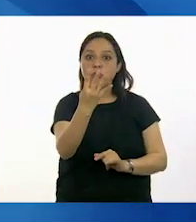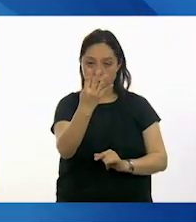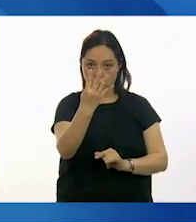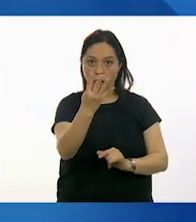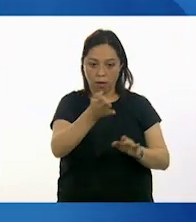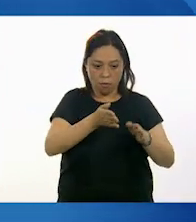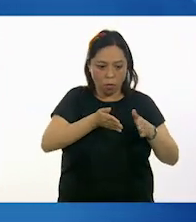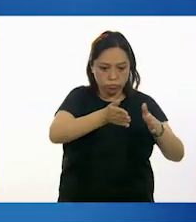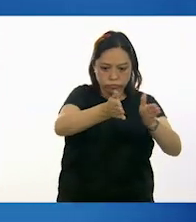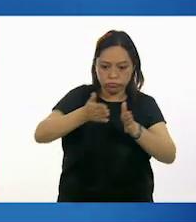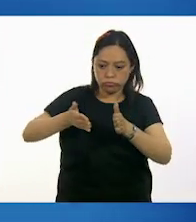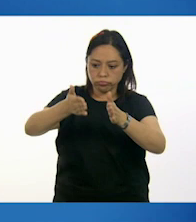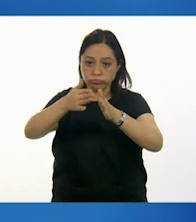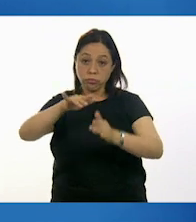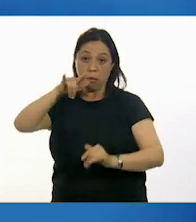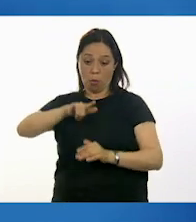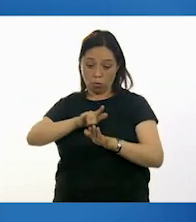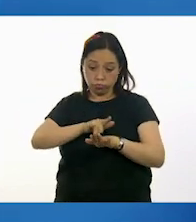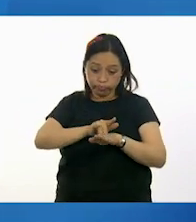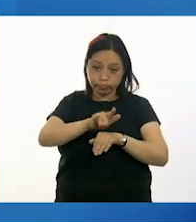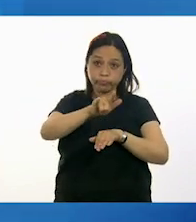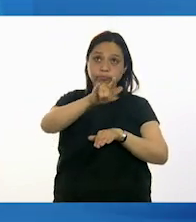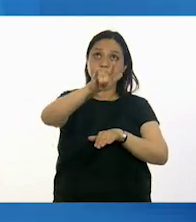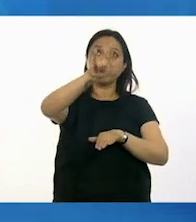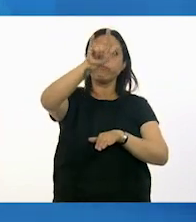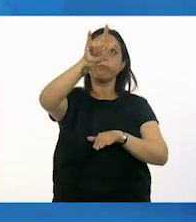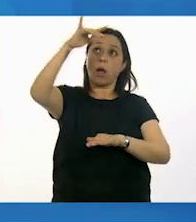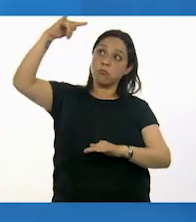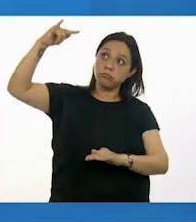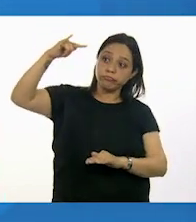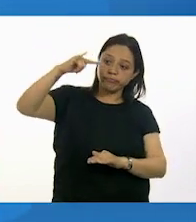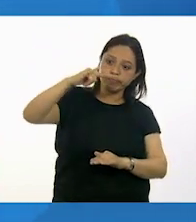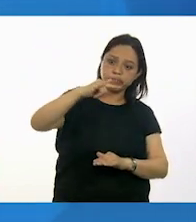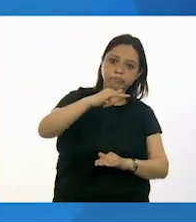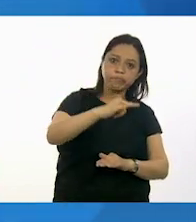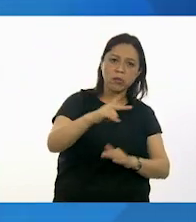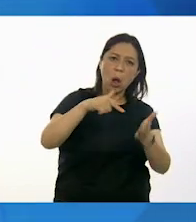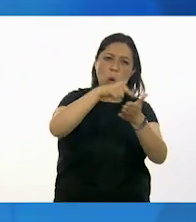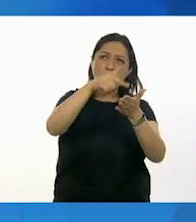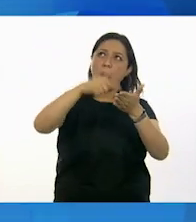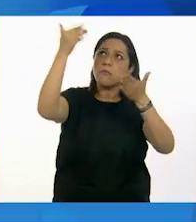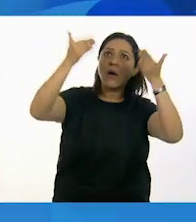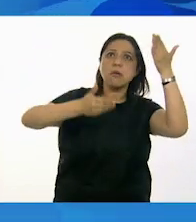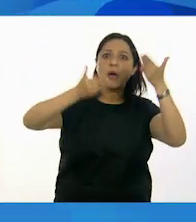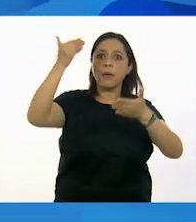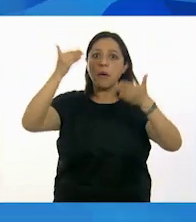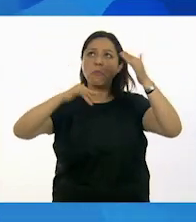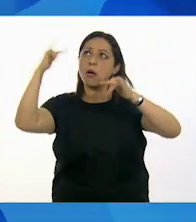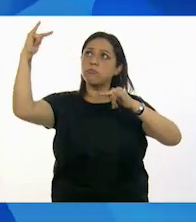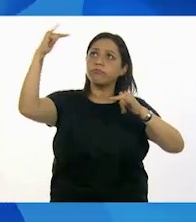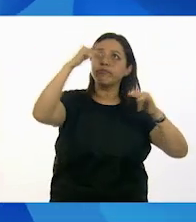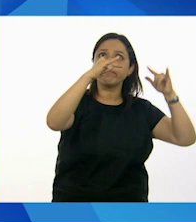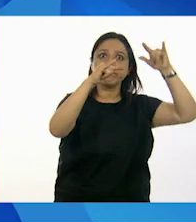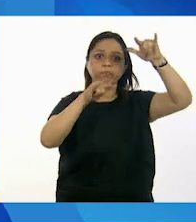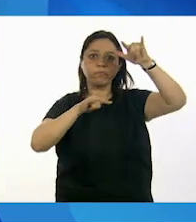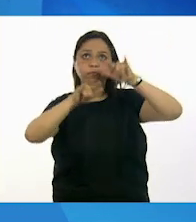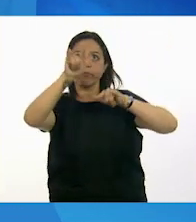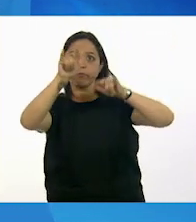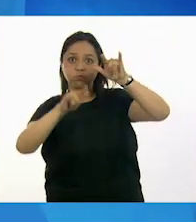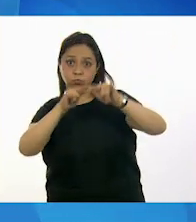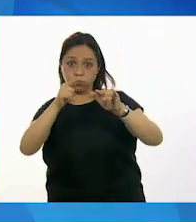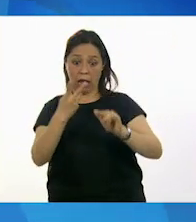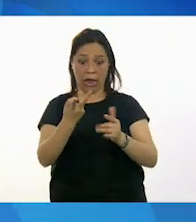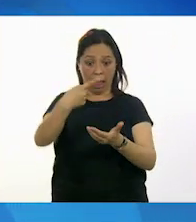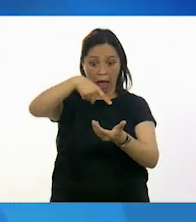4 pistas. Bajan y suben aviones por muchos lugares. Muy bien. ese aeropuerto de cuatro pistas, en ocasiones